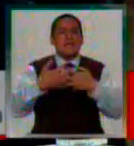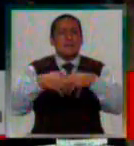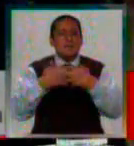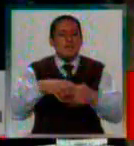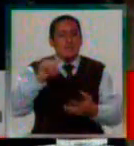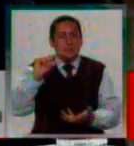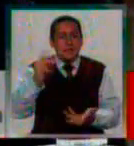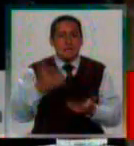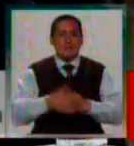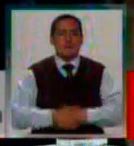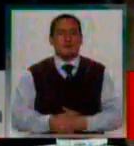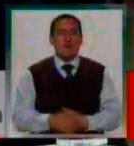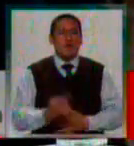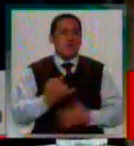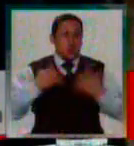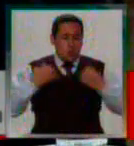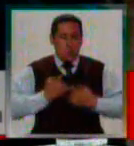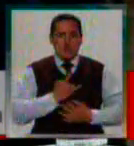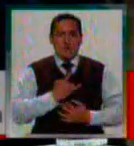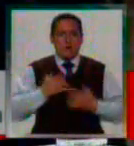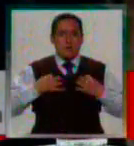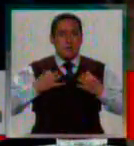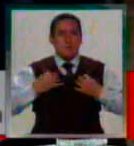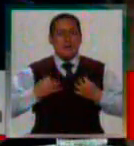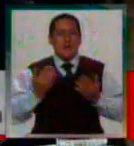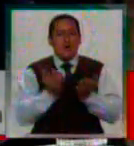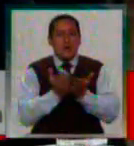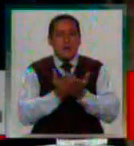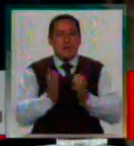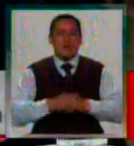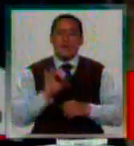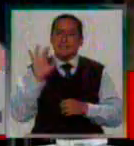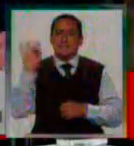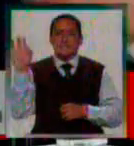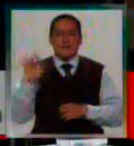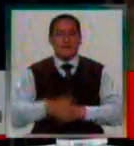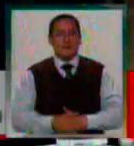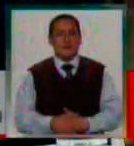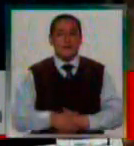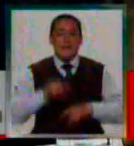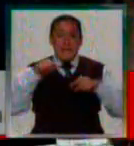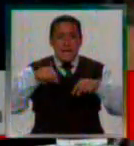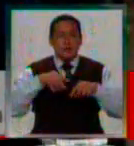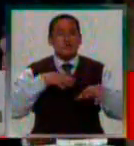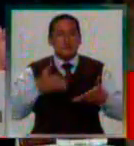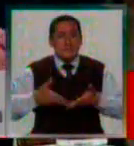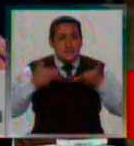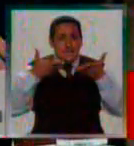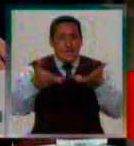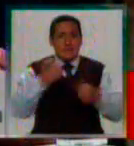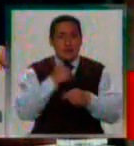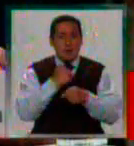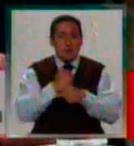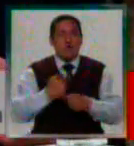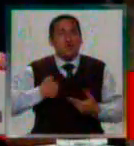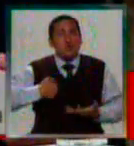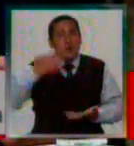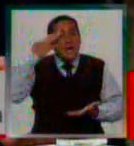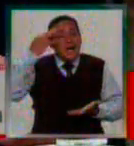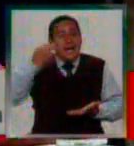eh uniformes para la campaña escolar etcétera Y eso va a generar trabajo entonces creo